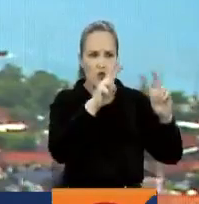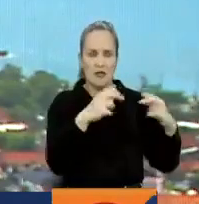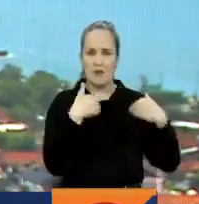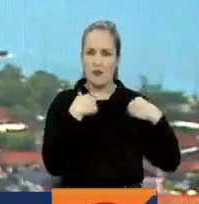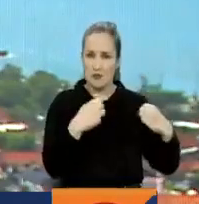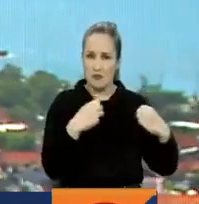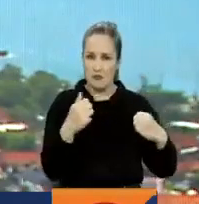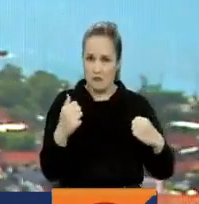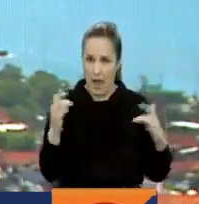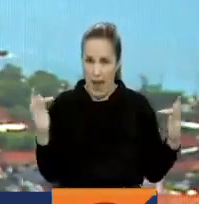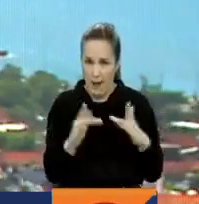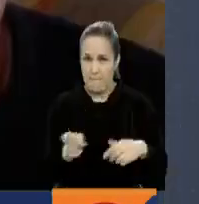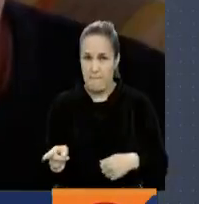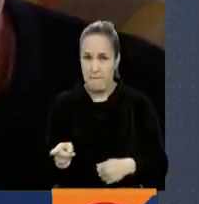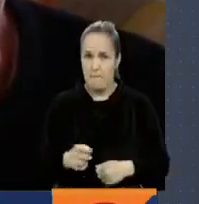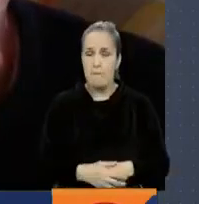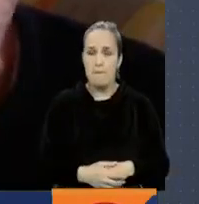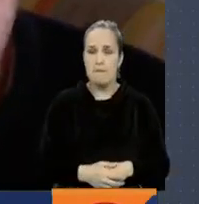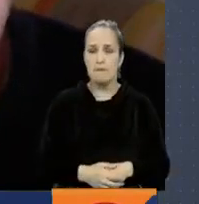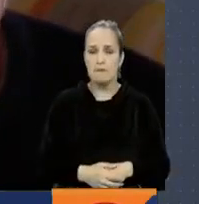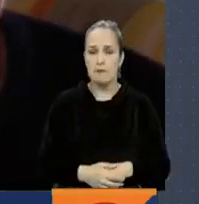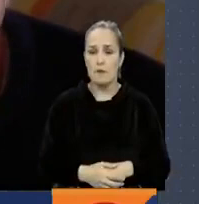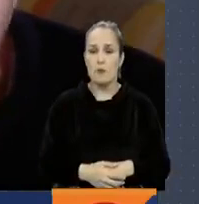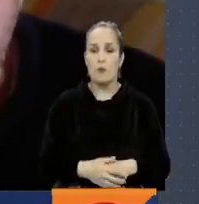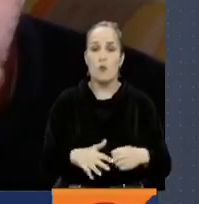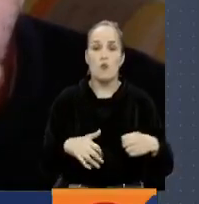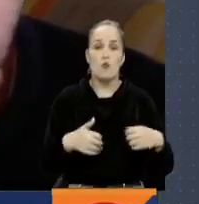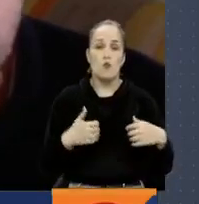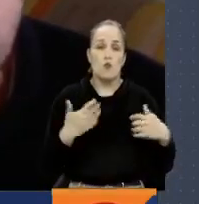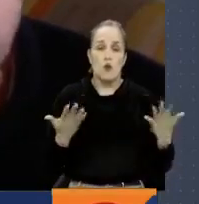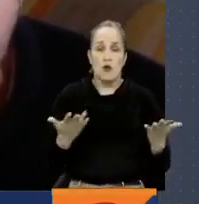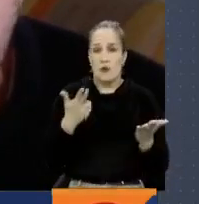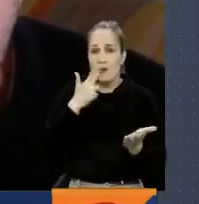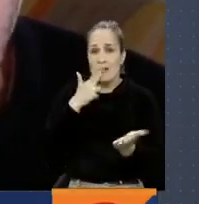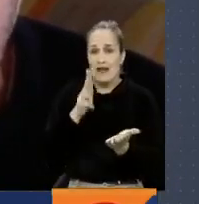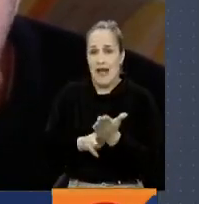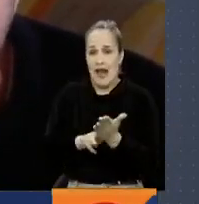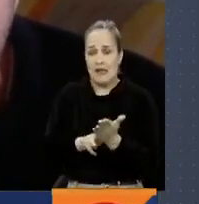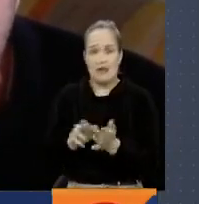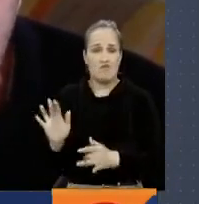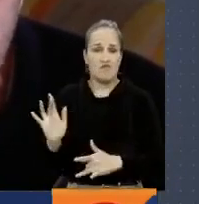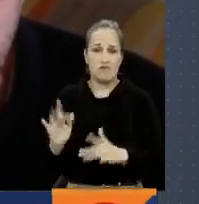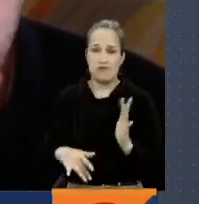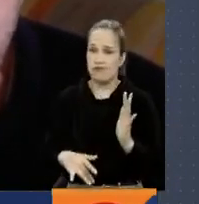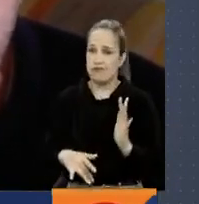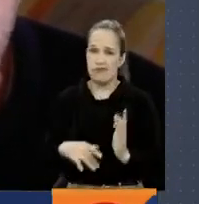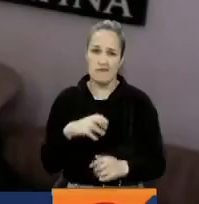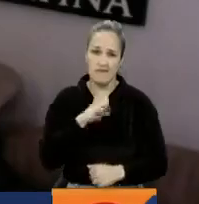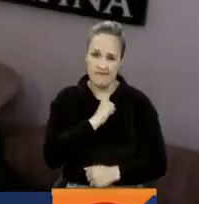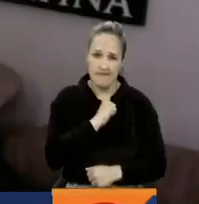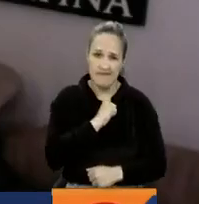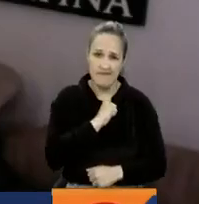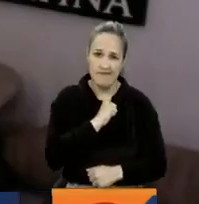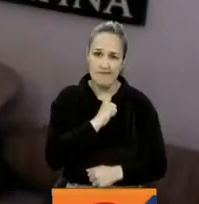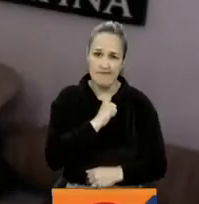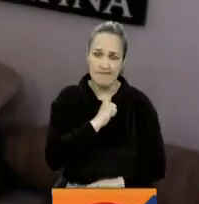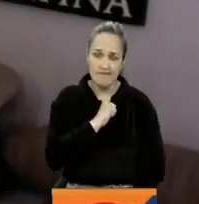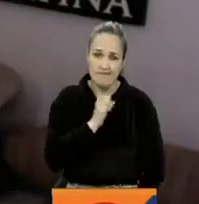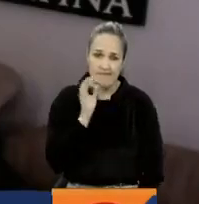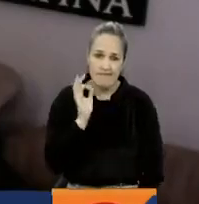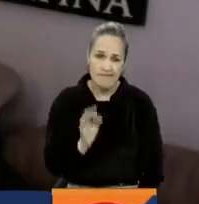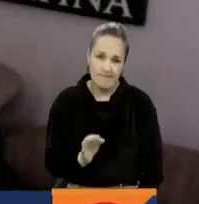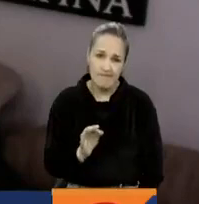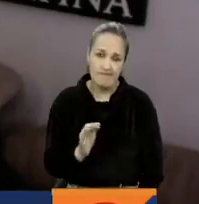de salud Bueno yo creo que es una carta muy desafortunada e por